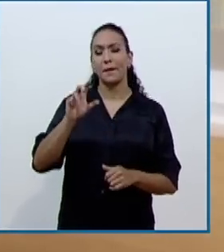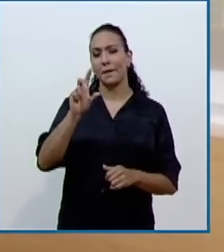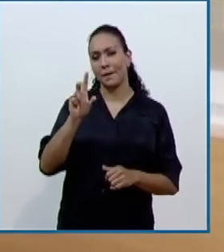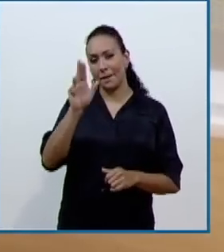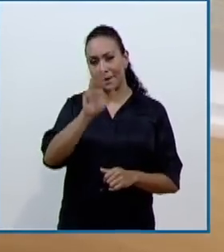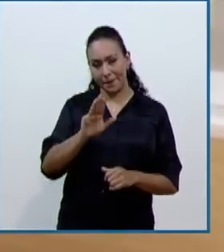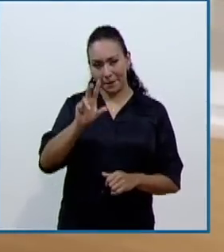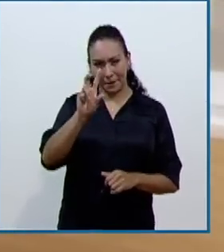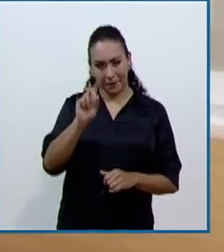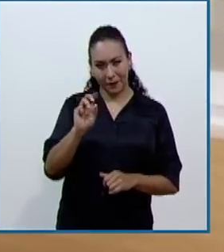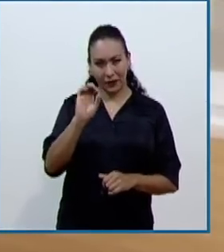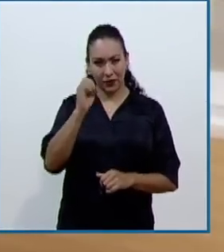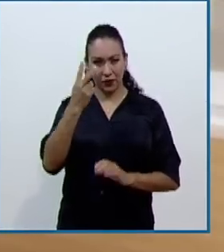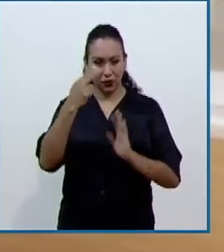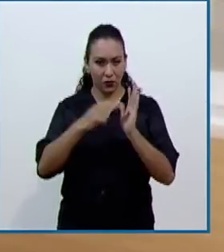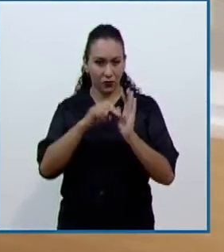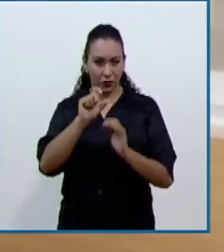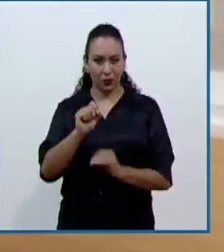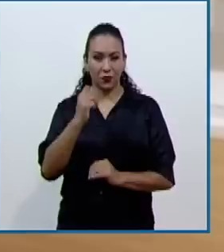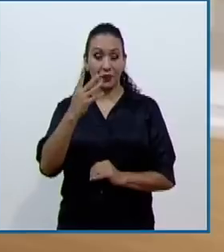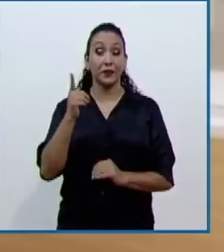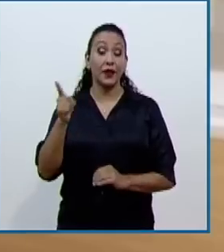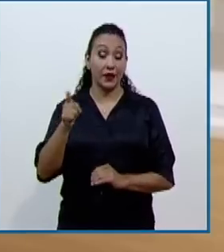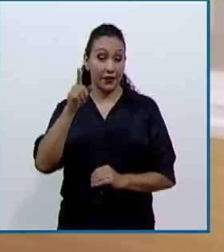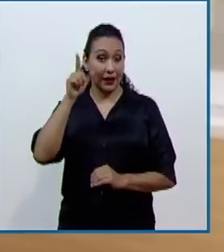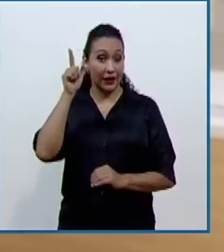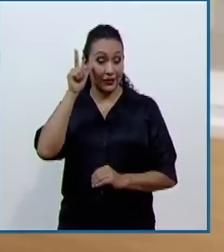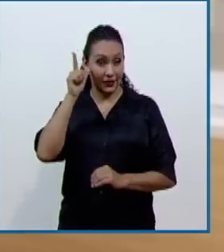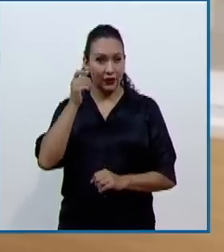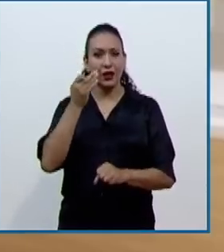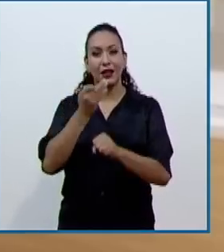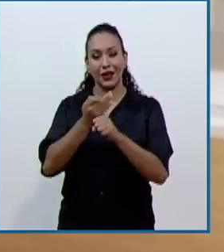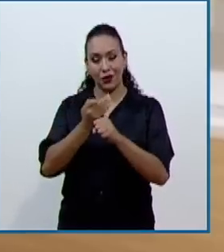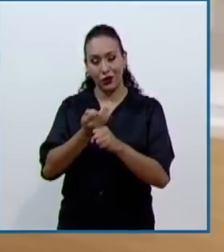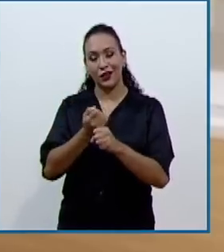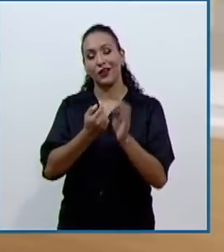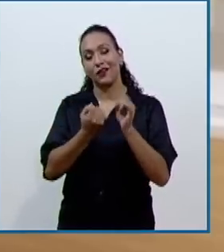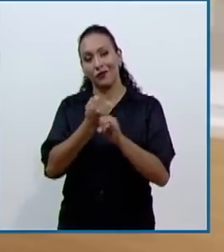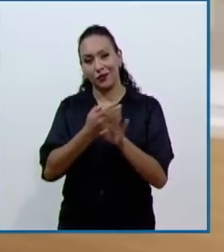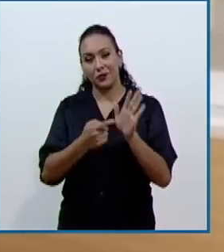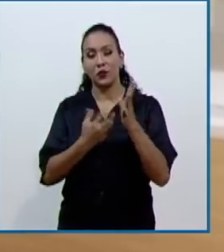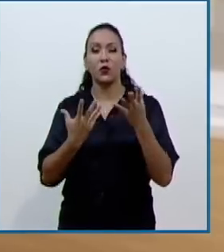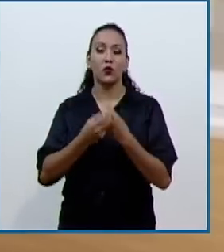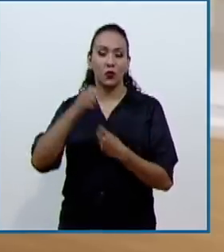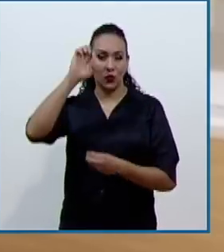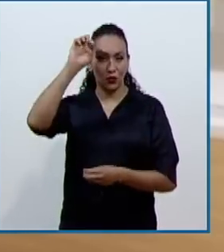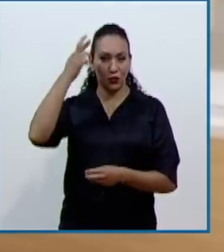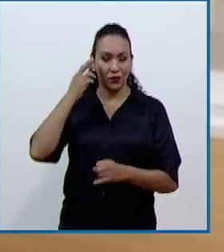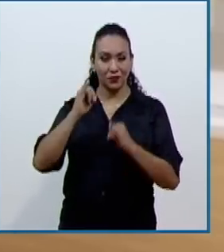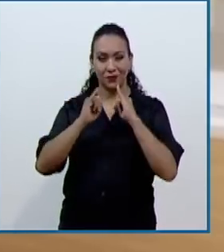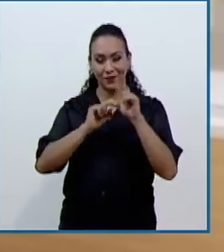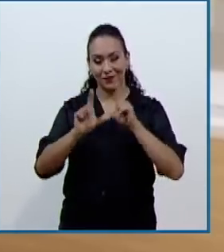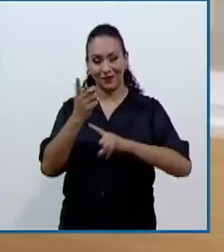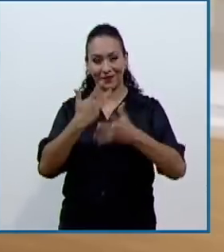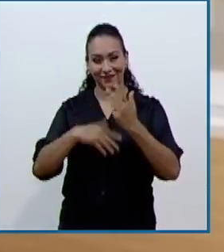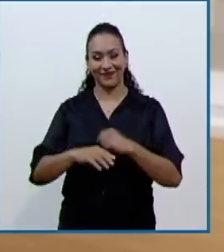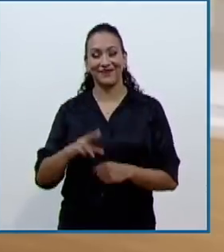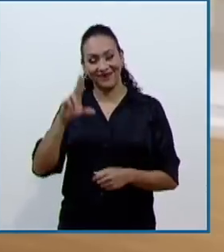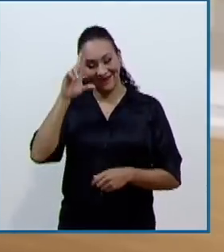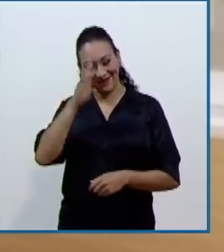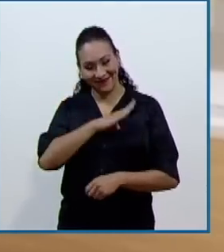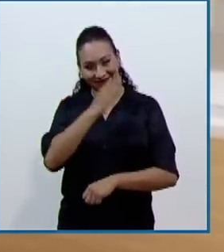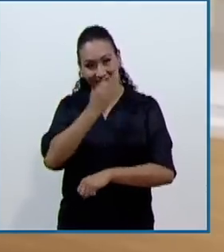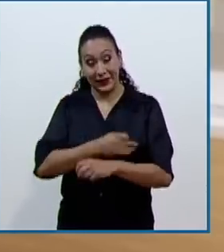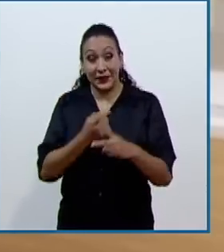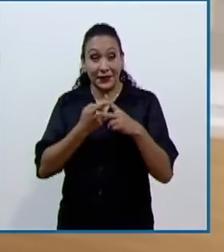octubre de 2024. Soy Laura Murillo y saludo a mi compañera Eusiris Rostro en la interpretación en lengua de señas mexicana.